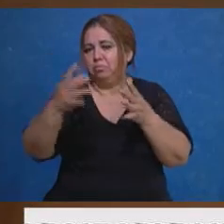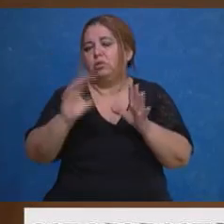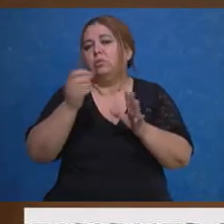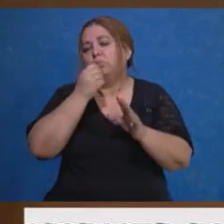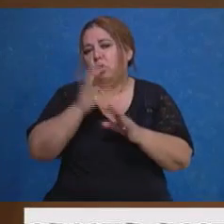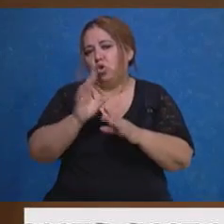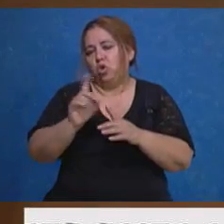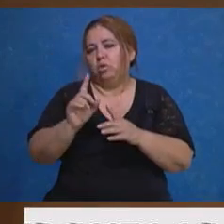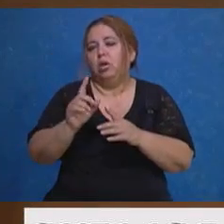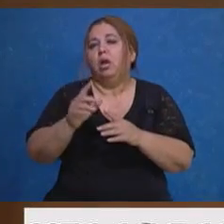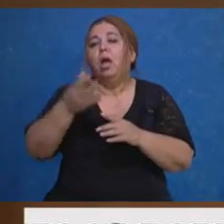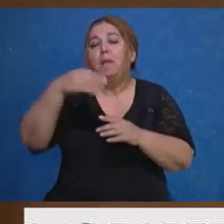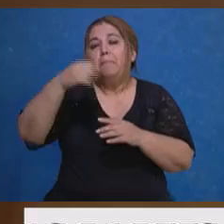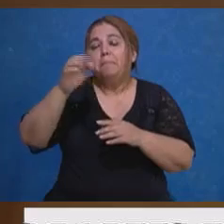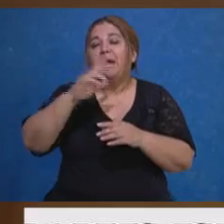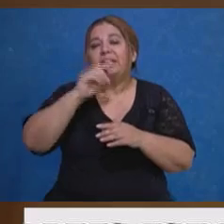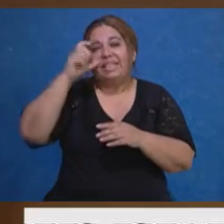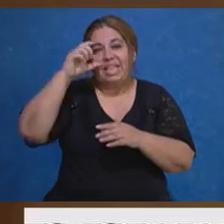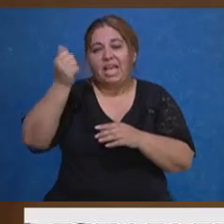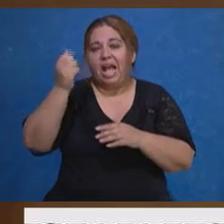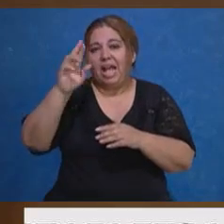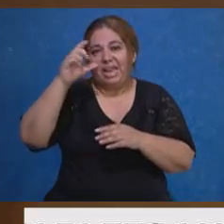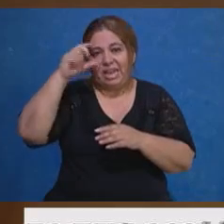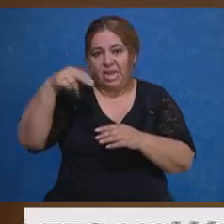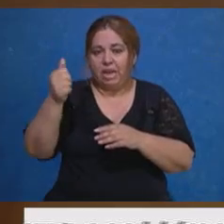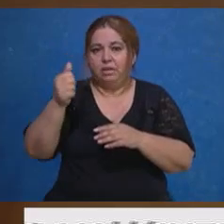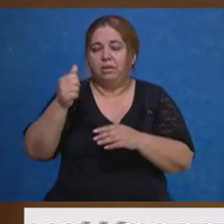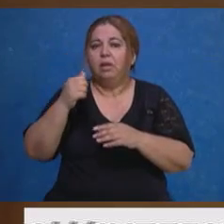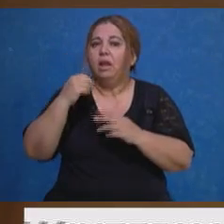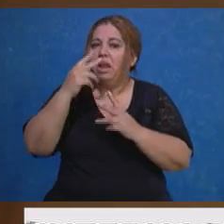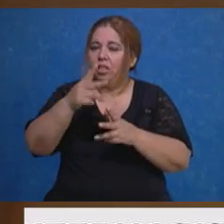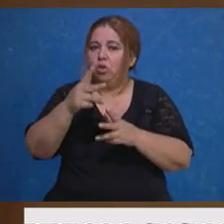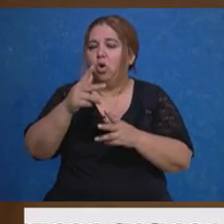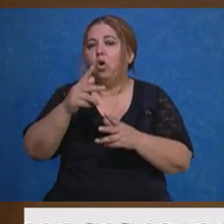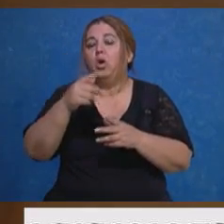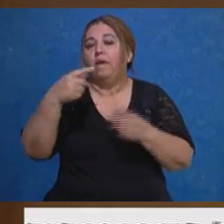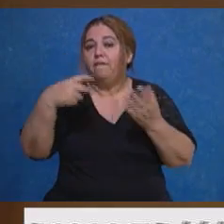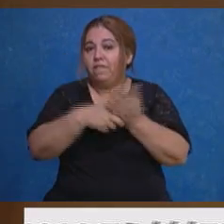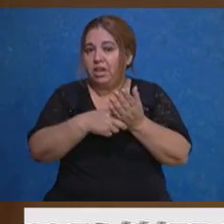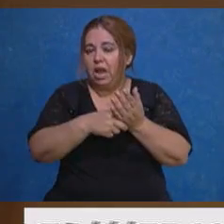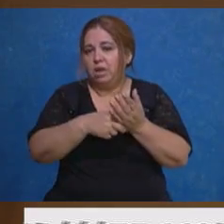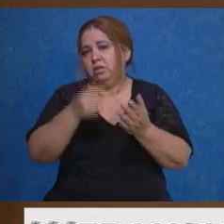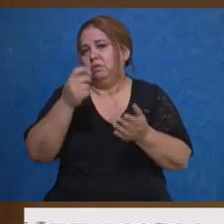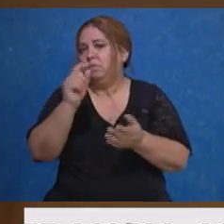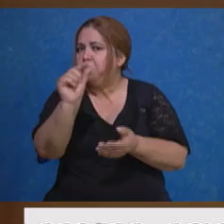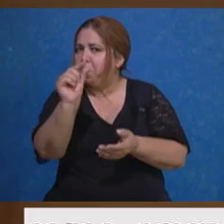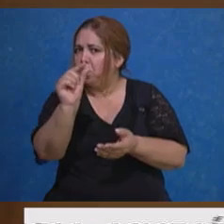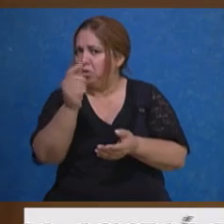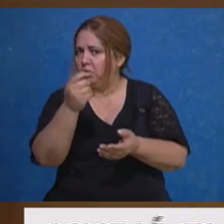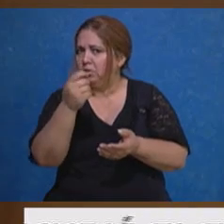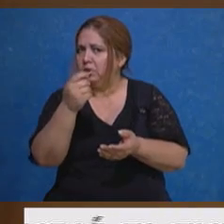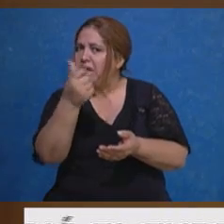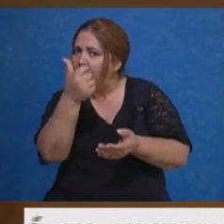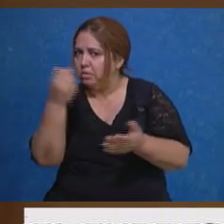le advirtió que Busso estaba muy cerca de poder ser sancionado por una serie de acciones que el juez entendía